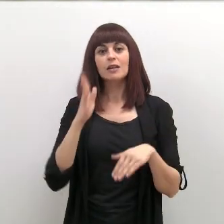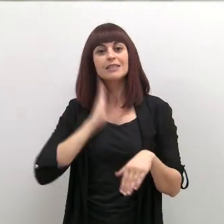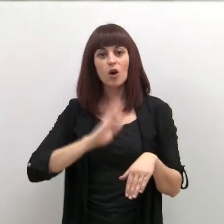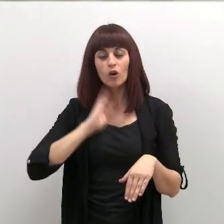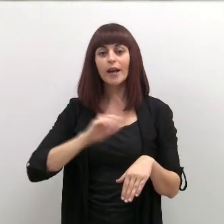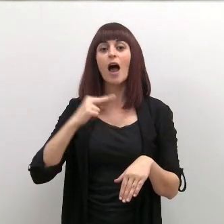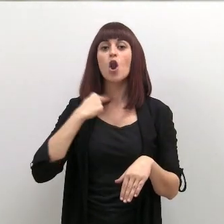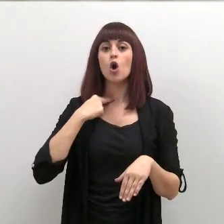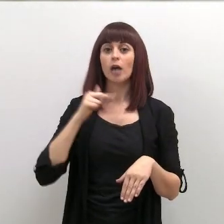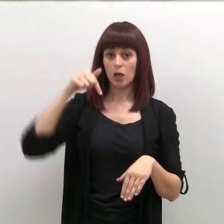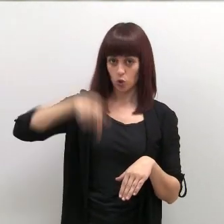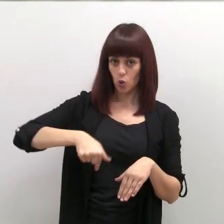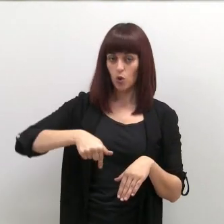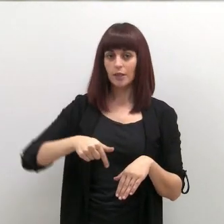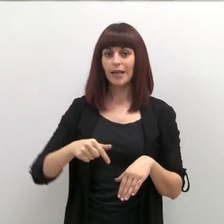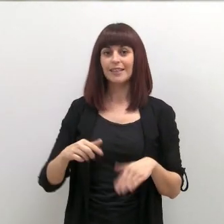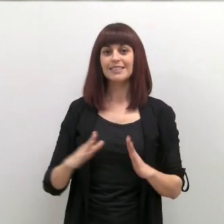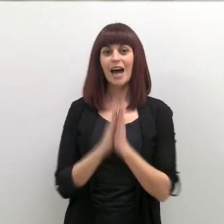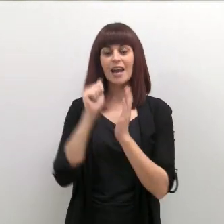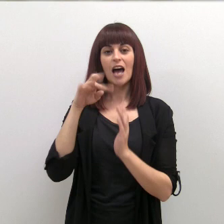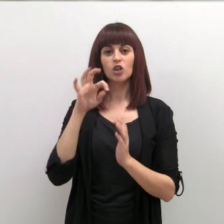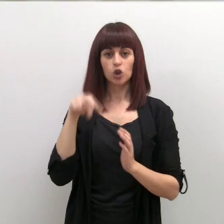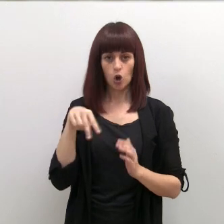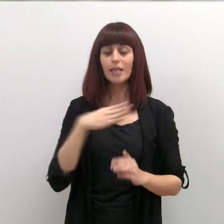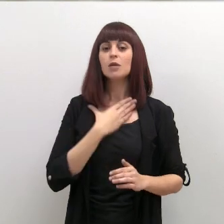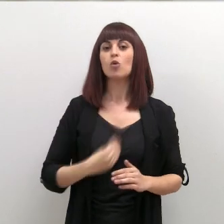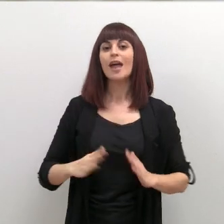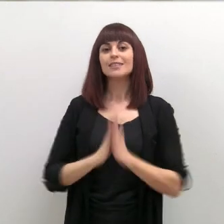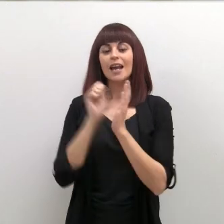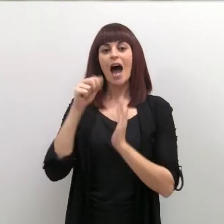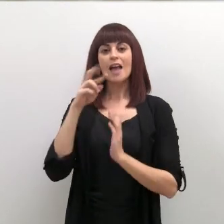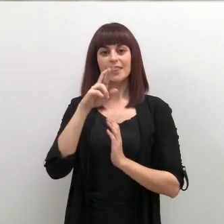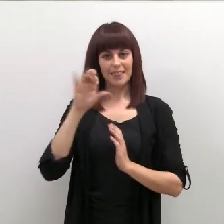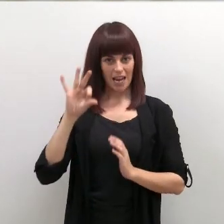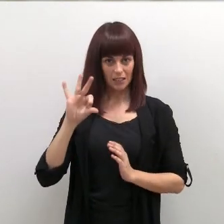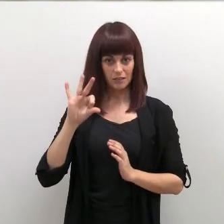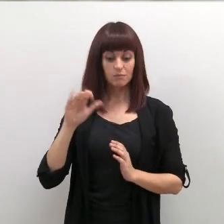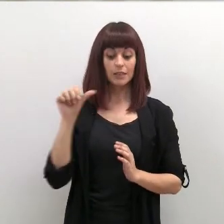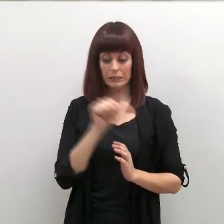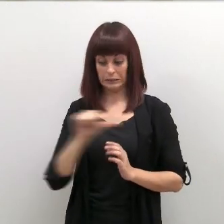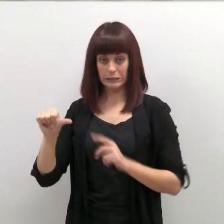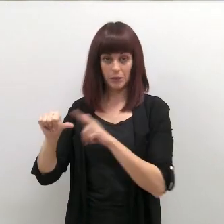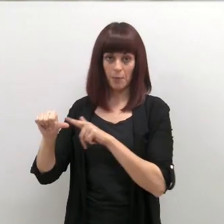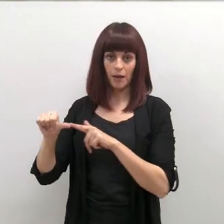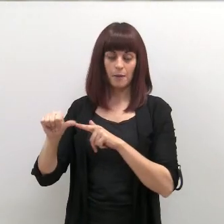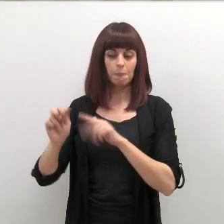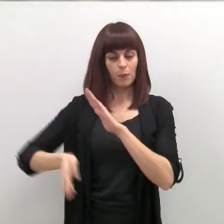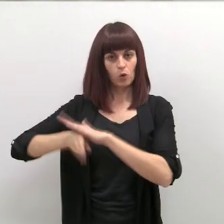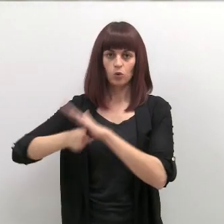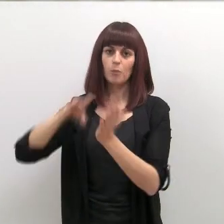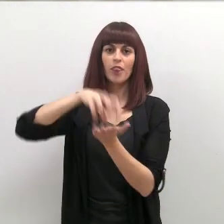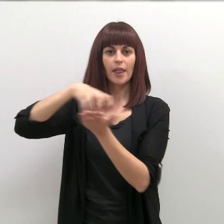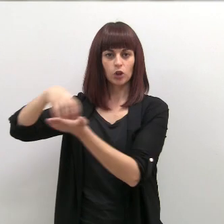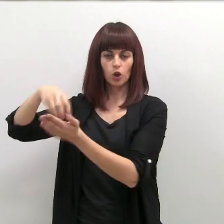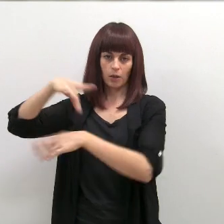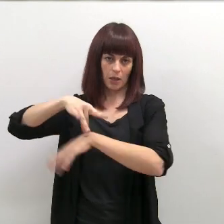Lorca Sur, San Antón, de Cartagena y Murcia-San Andrés, pasando durante el resto de la semana al resto de los centros de